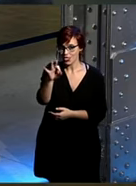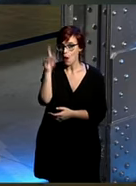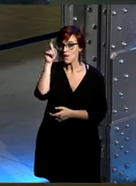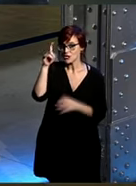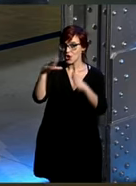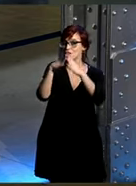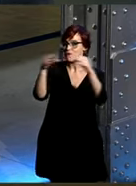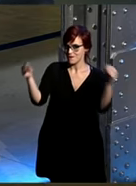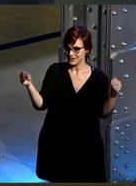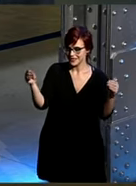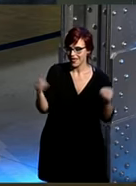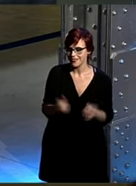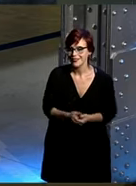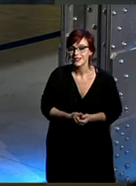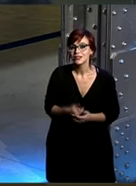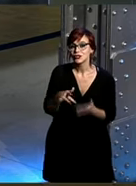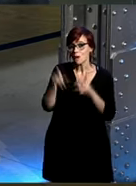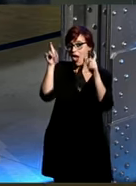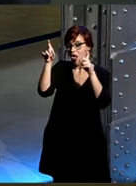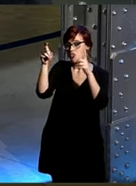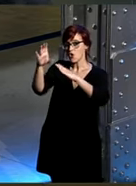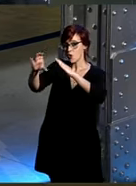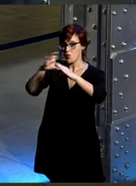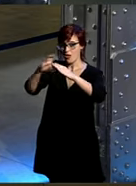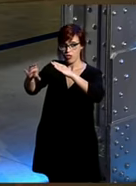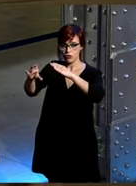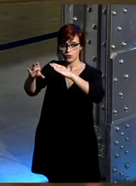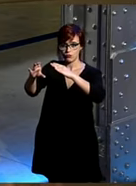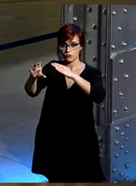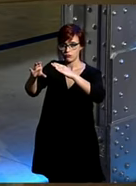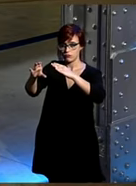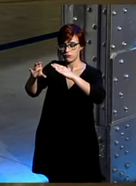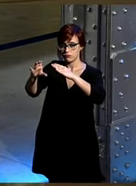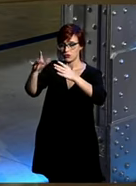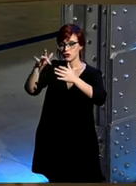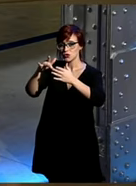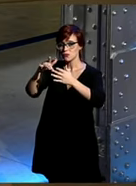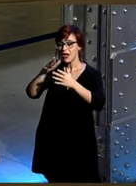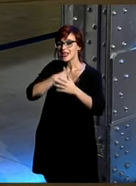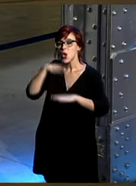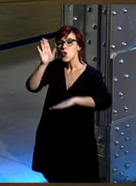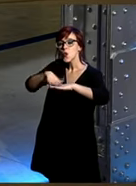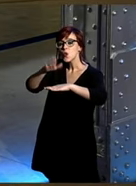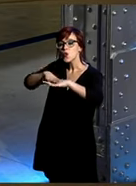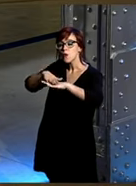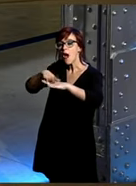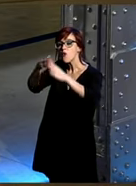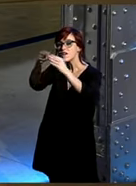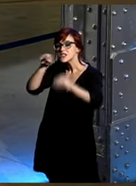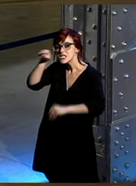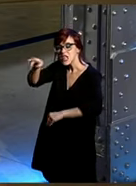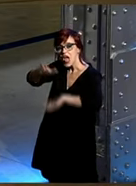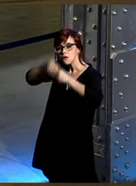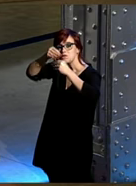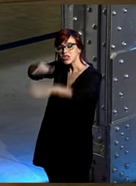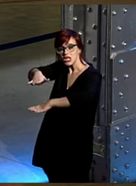soy educomunicador. No comparto esta cuestión de culpabilizar a la universidad.